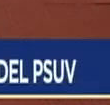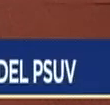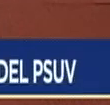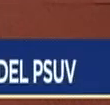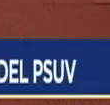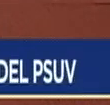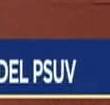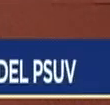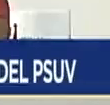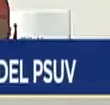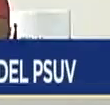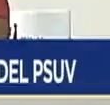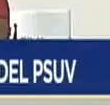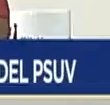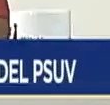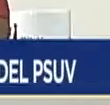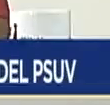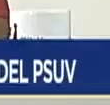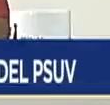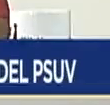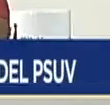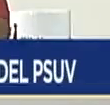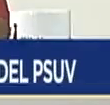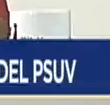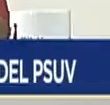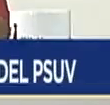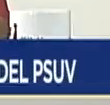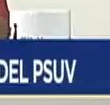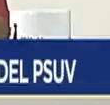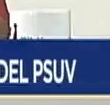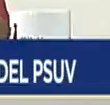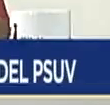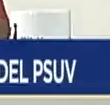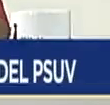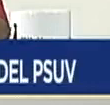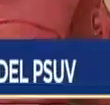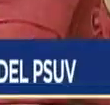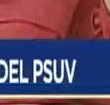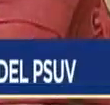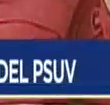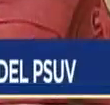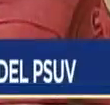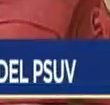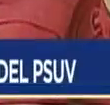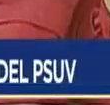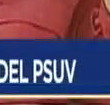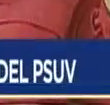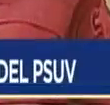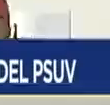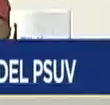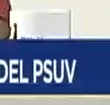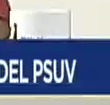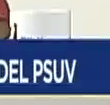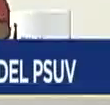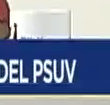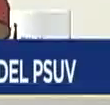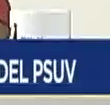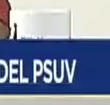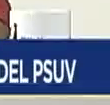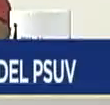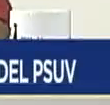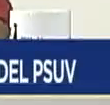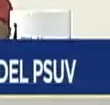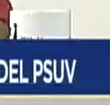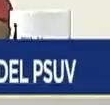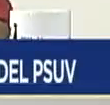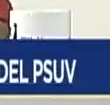país. ¿Ah? La operación Puma, correcto. Está muy vinculada con los intentos que se hacen desde